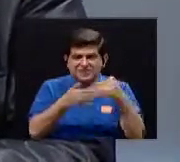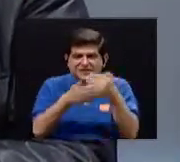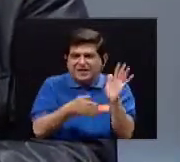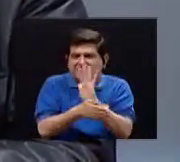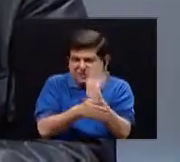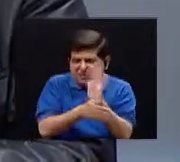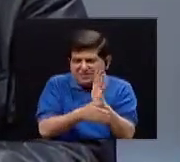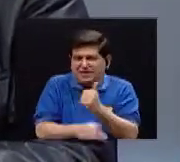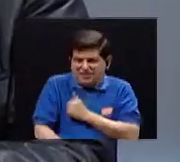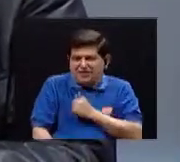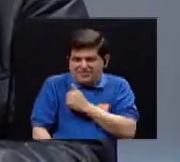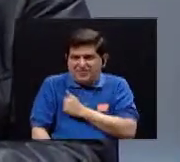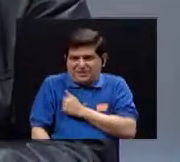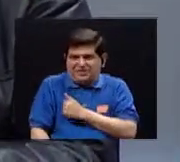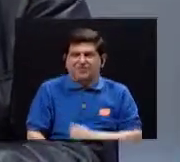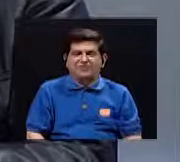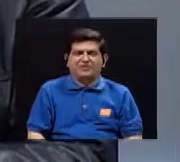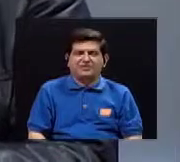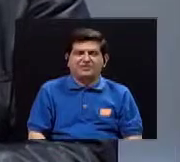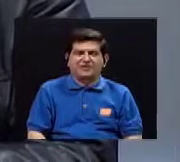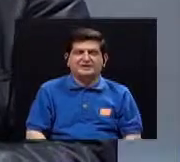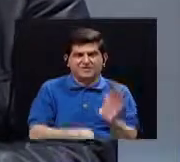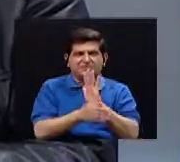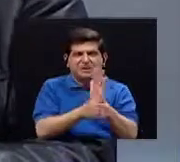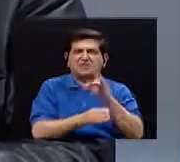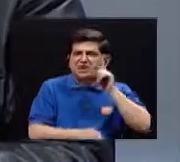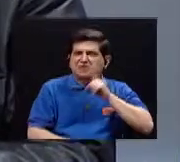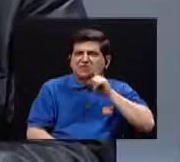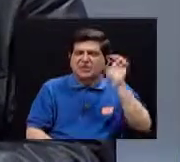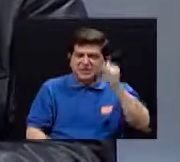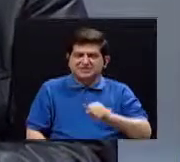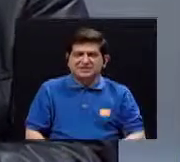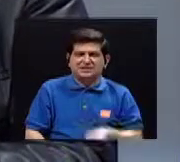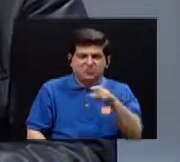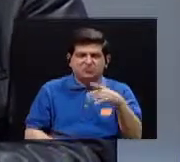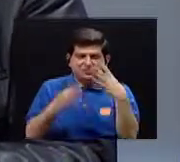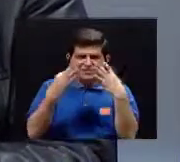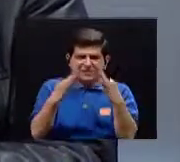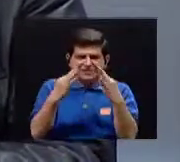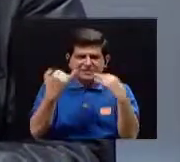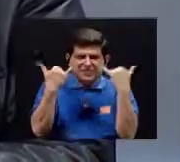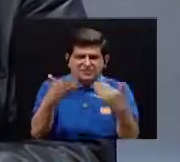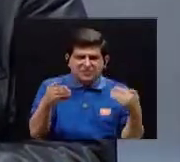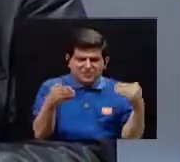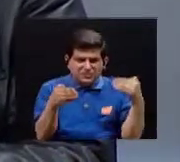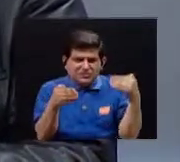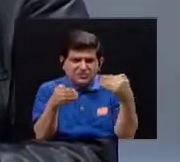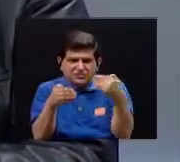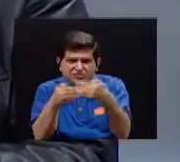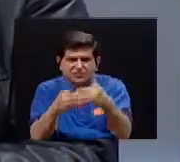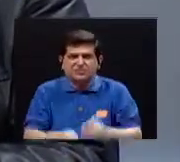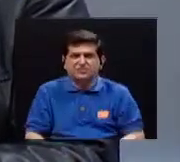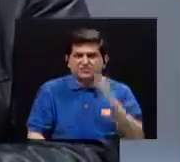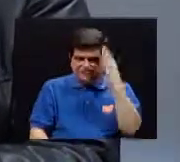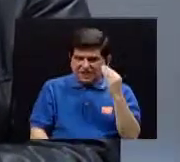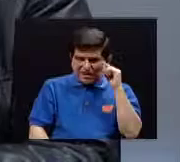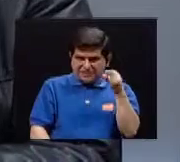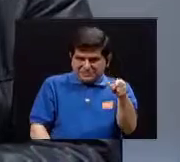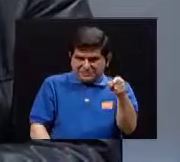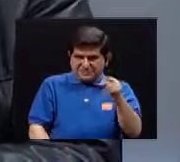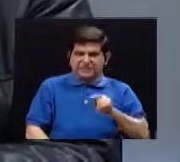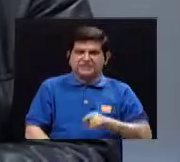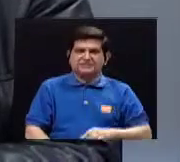cercanía clic de la película perdón de la película ficción del acercamiento a la a la